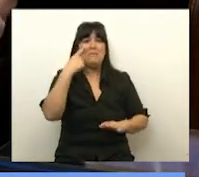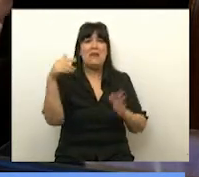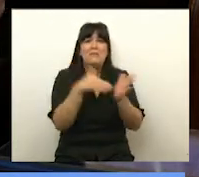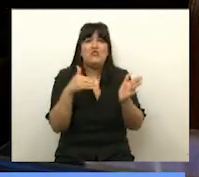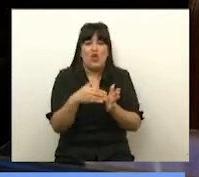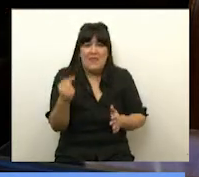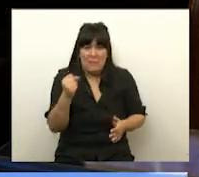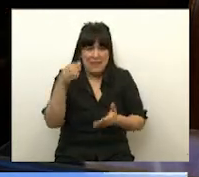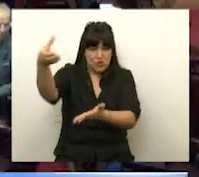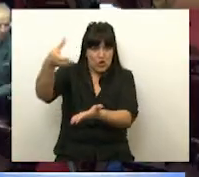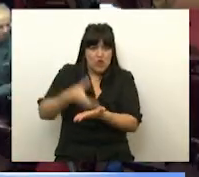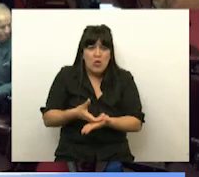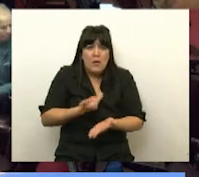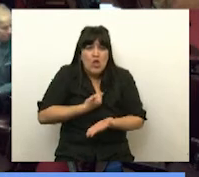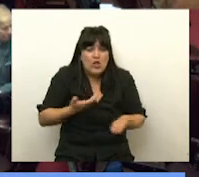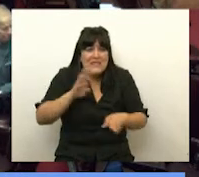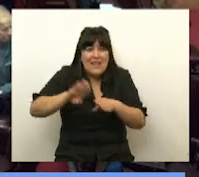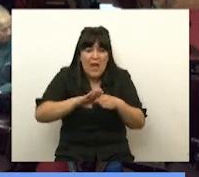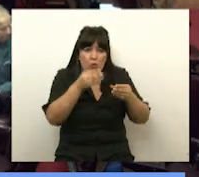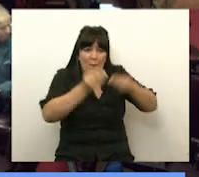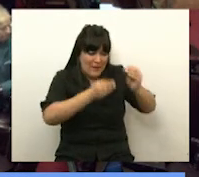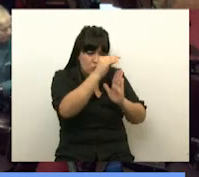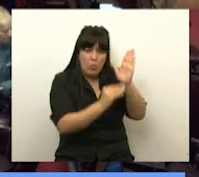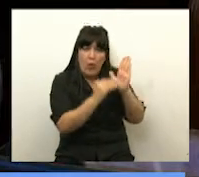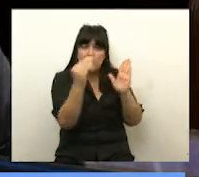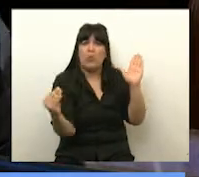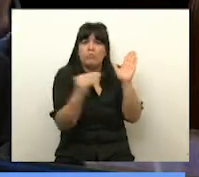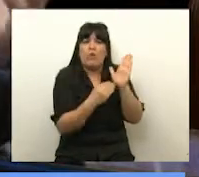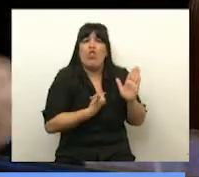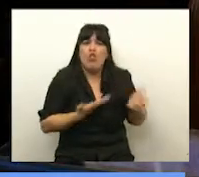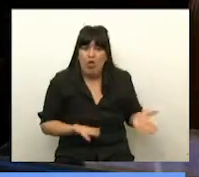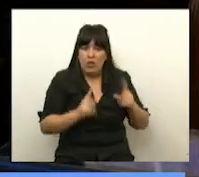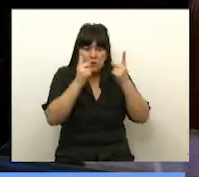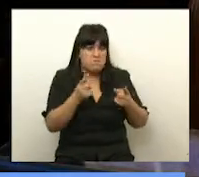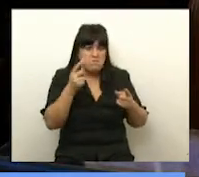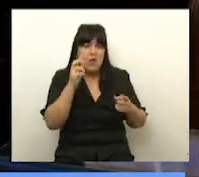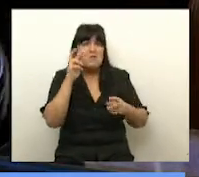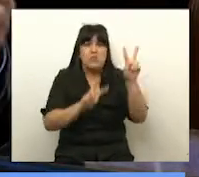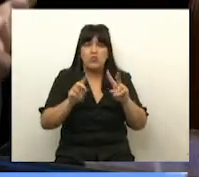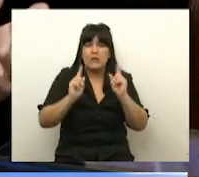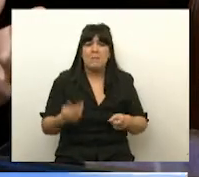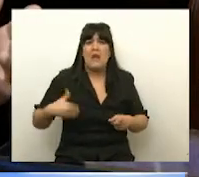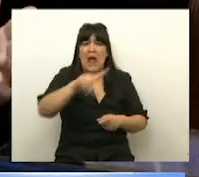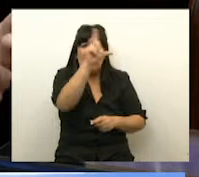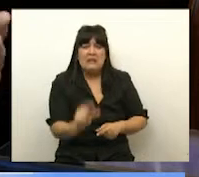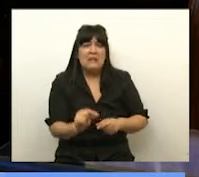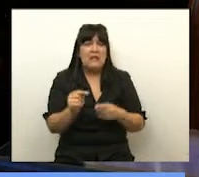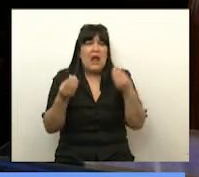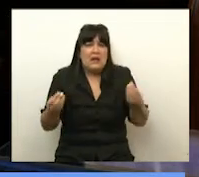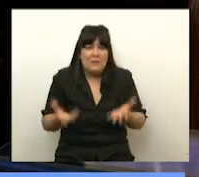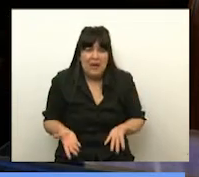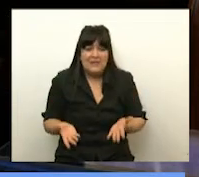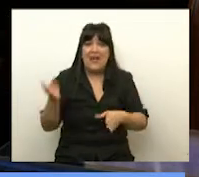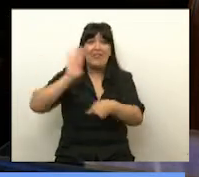esa deuda, ni hablar si uno trata de revisar y buscarla en el interior profundo de nuestra República Argentina, no la encuentra. Es